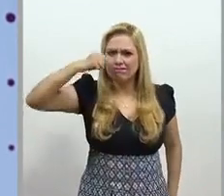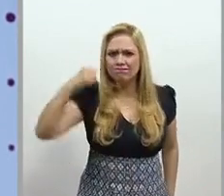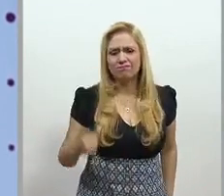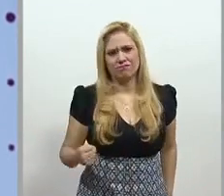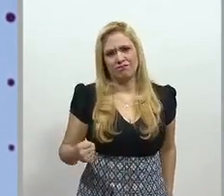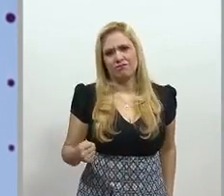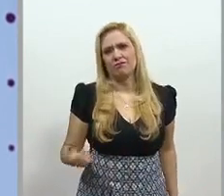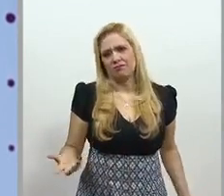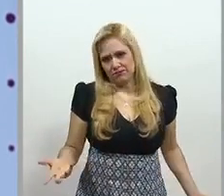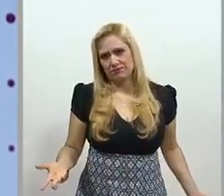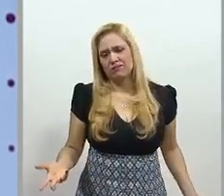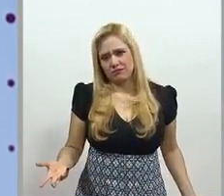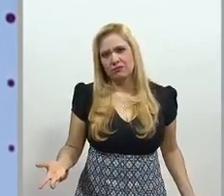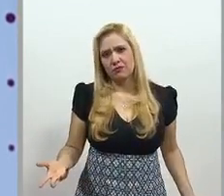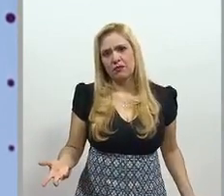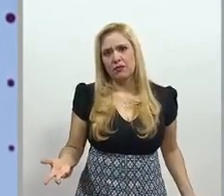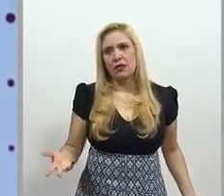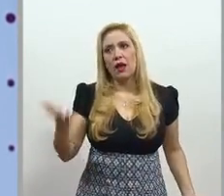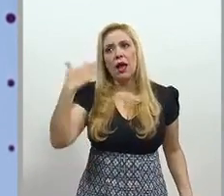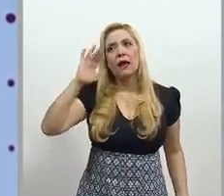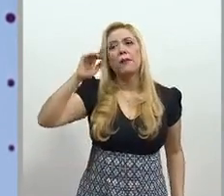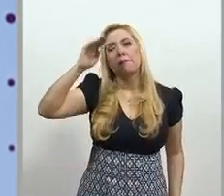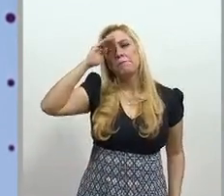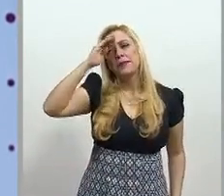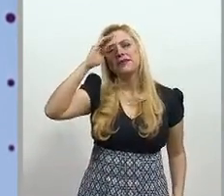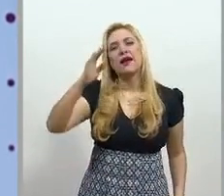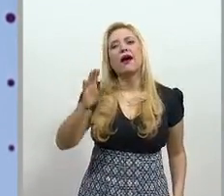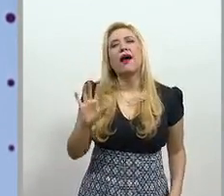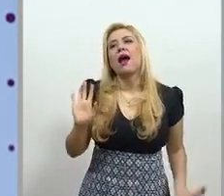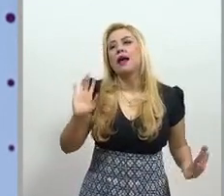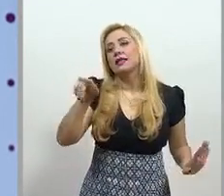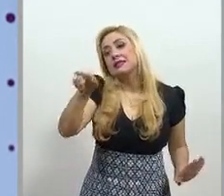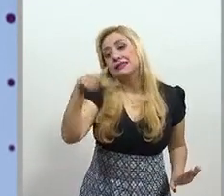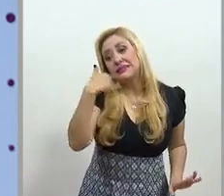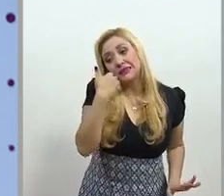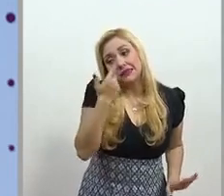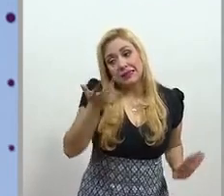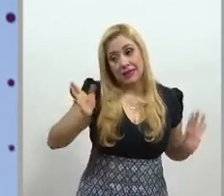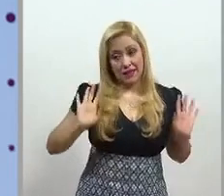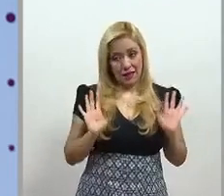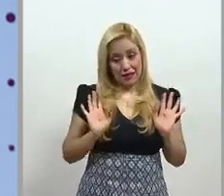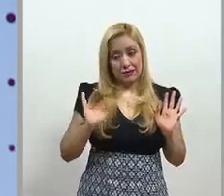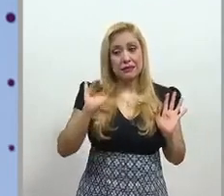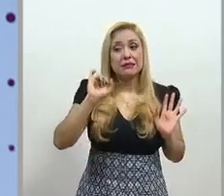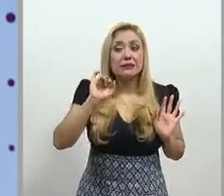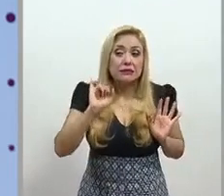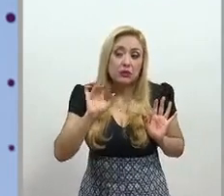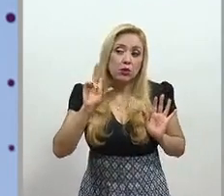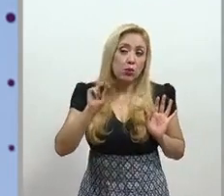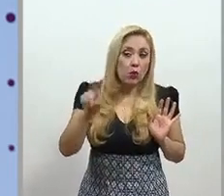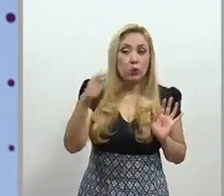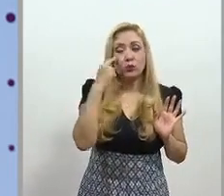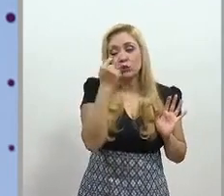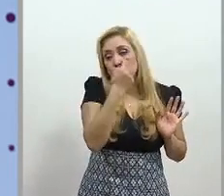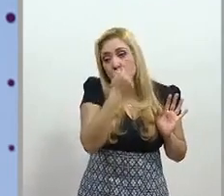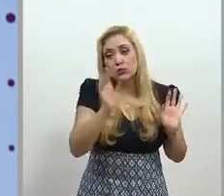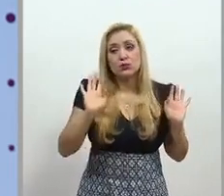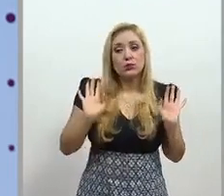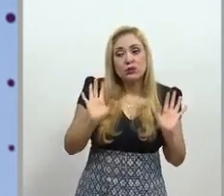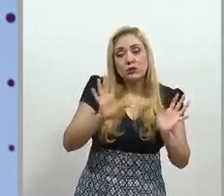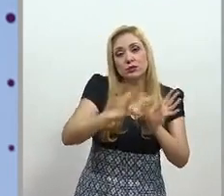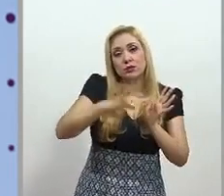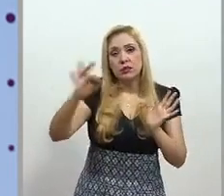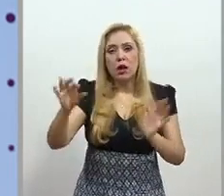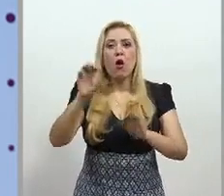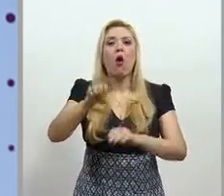etapa donde era un derecho, un soft law, ¿no? Que Ujú. le llaman, que era una especie de declaraciones que sobre todo se hacían al interior de la